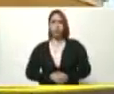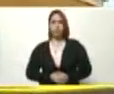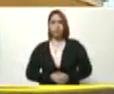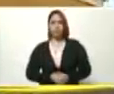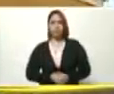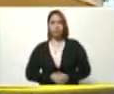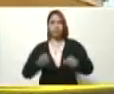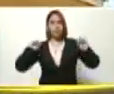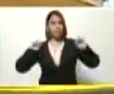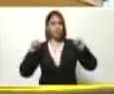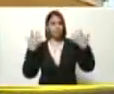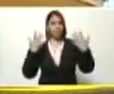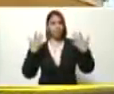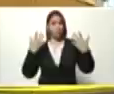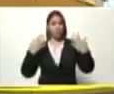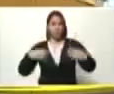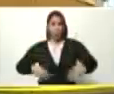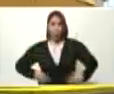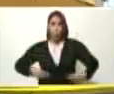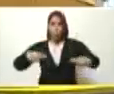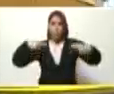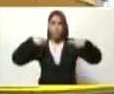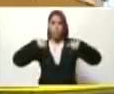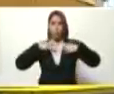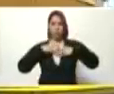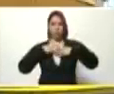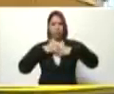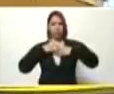Ese glorioso uniforme